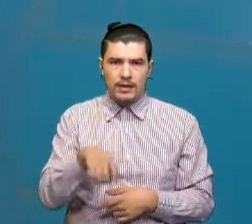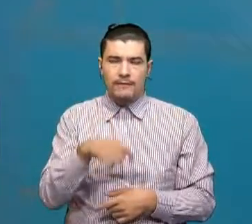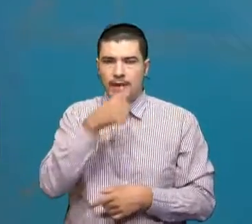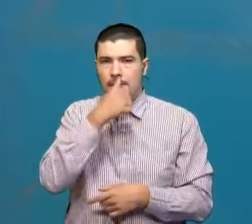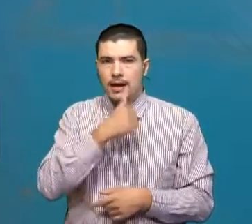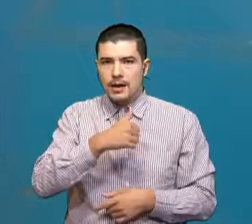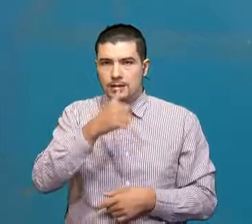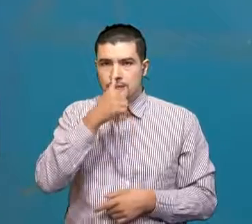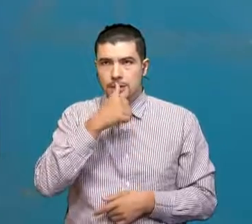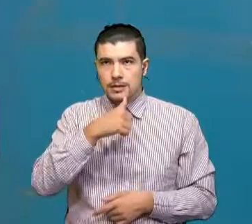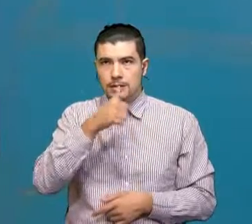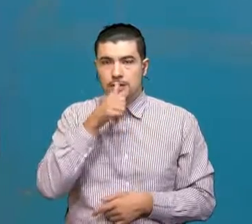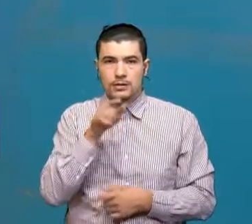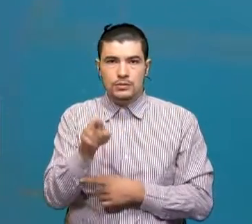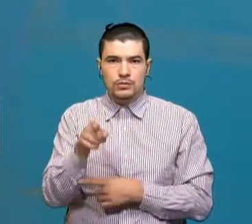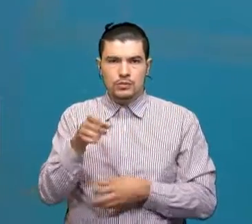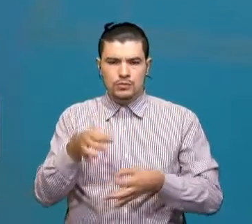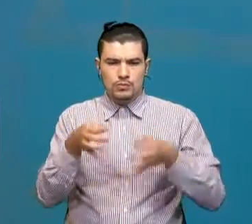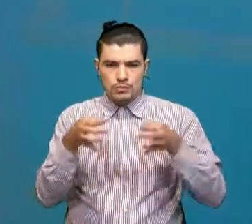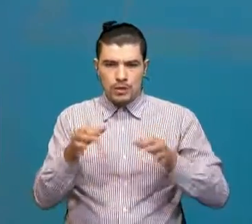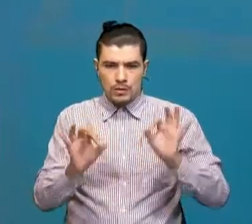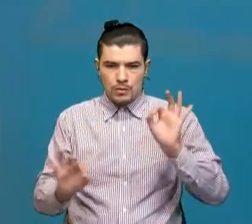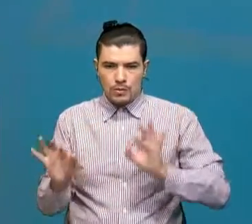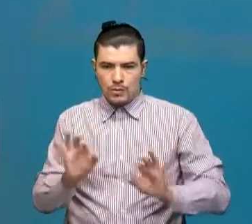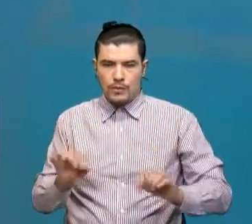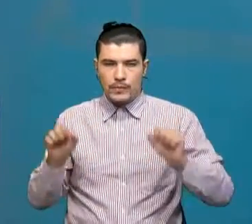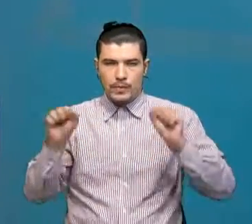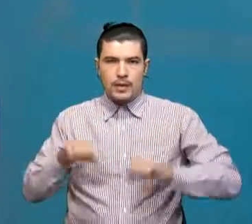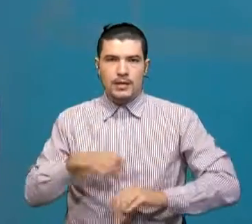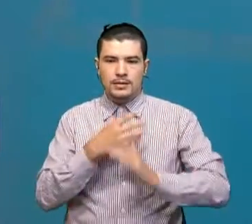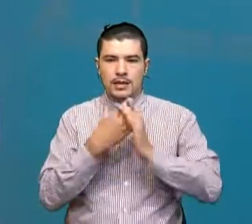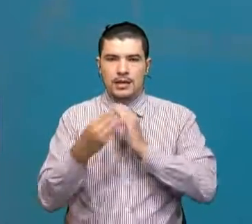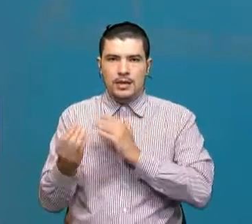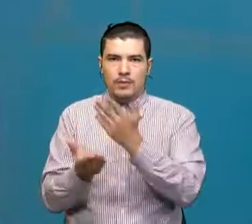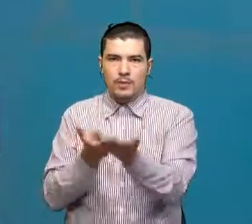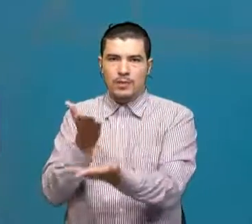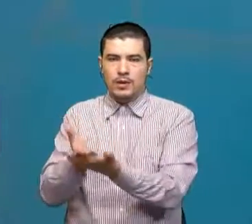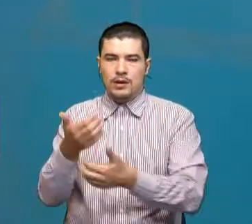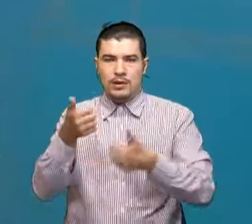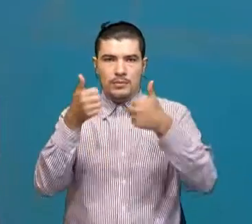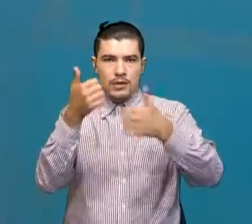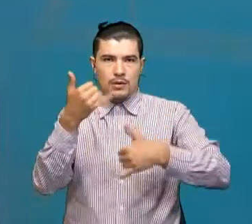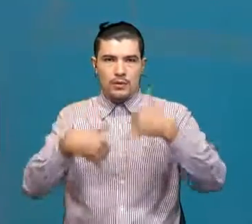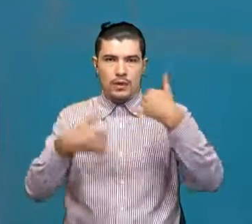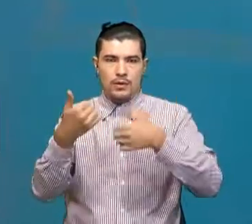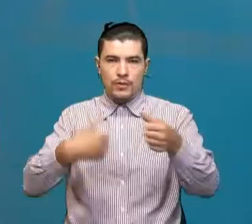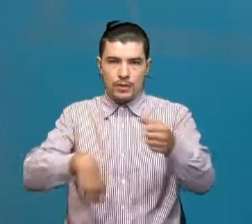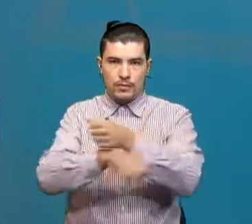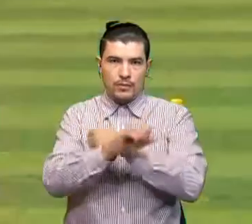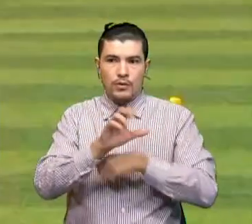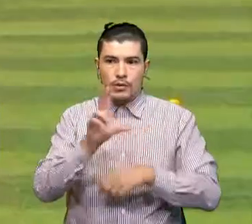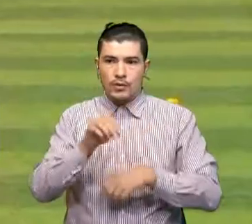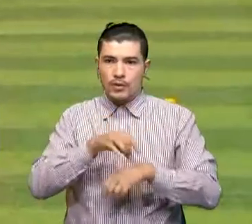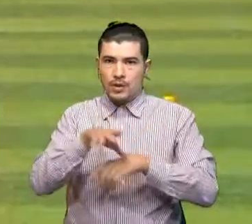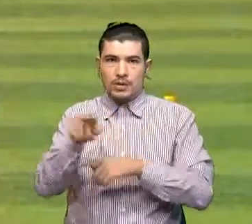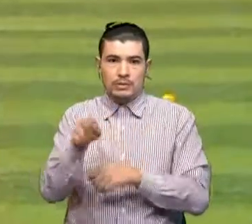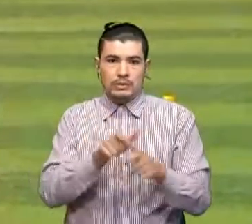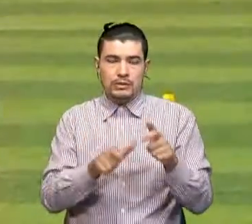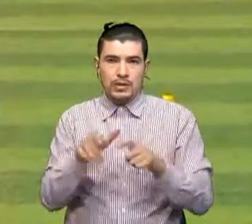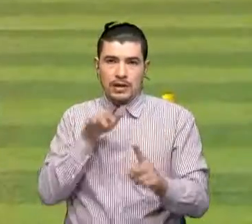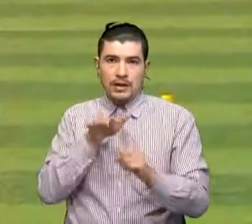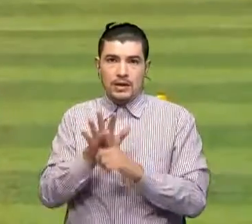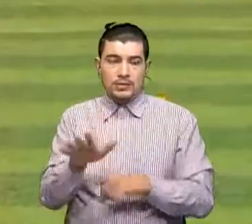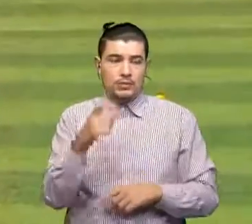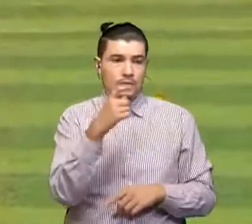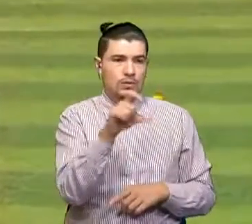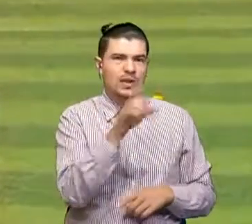tener ese ímpetu para salir a atacar de todas maneras. No hay que dejar que los rivales propongan su juego. Cúcuta